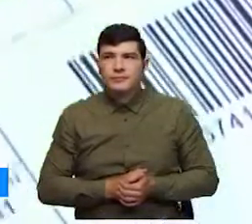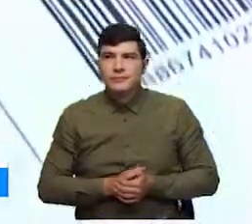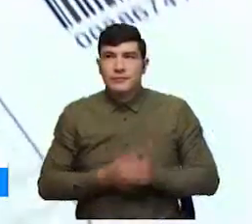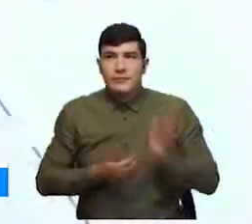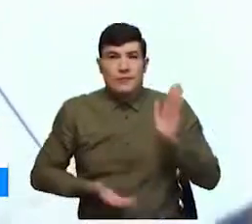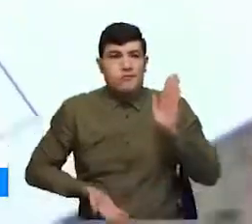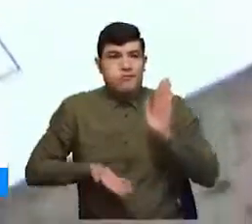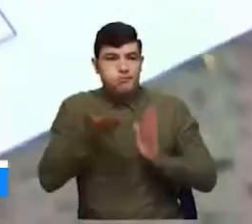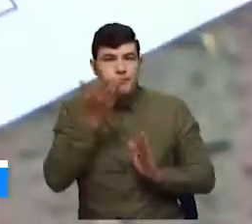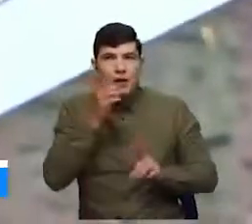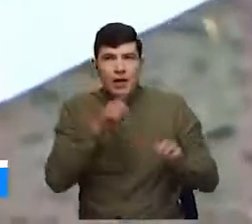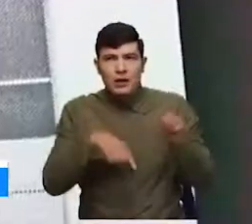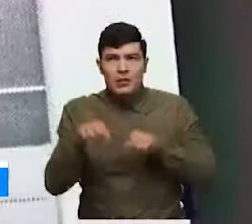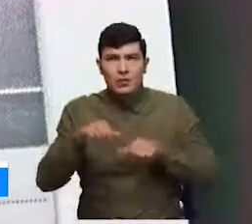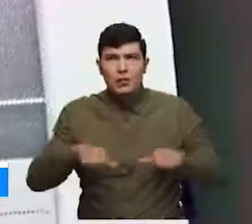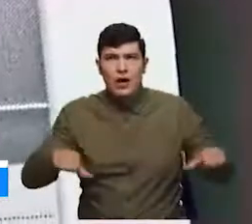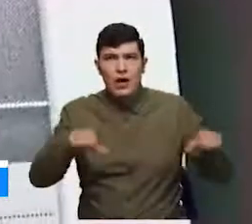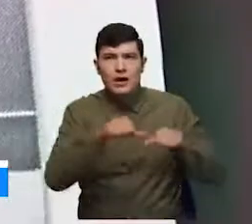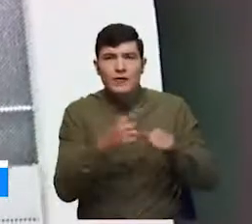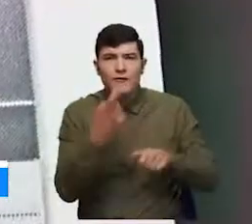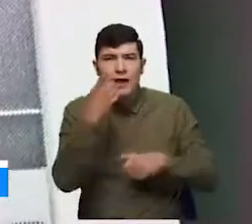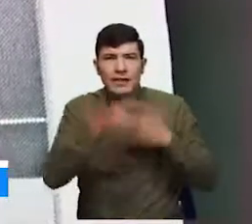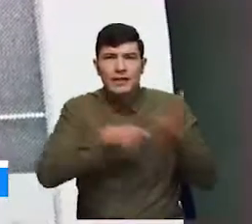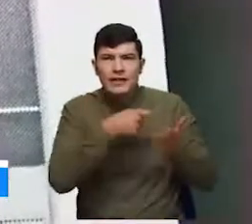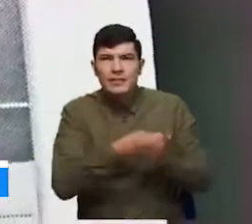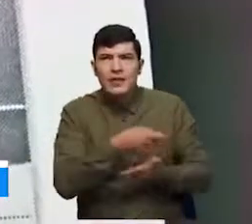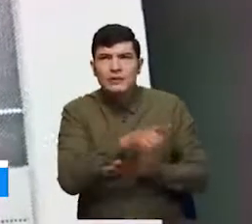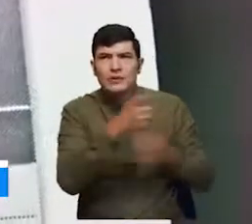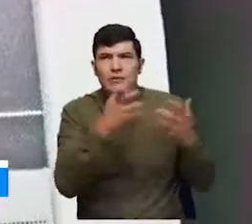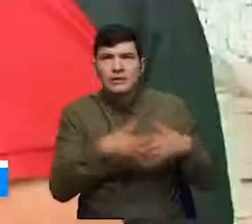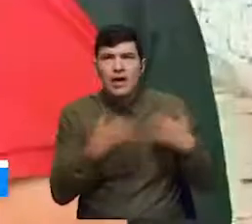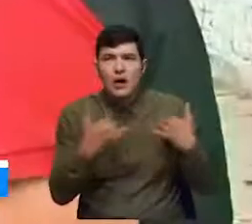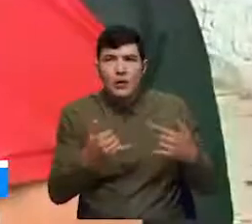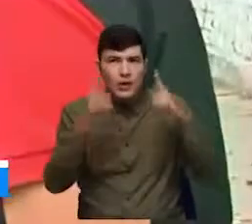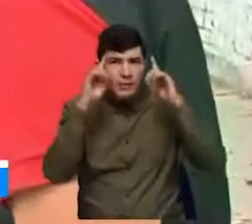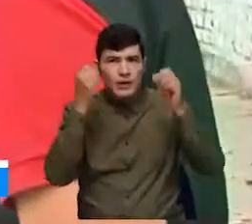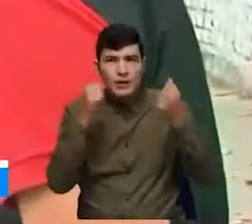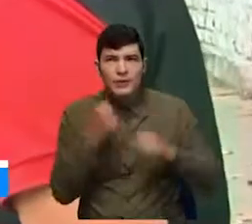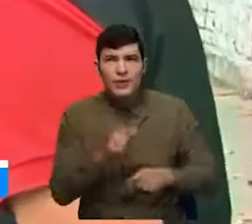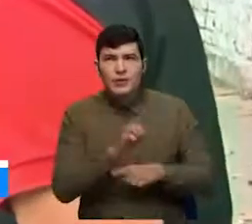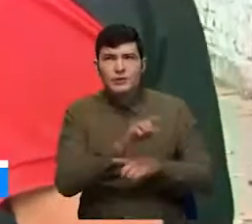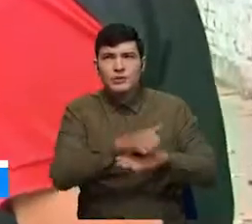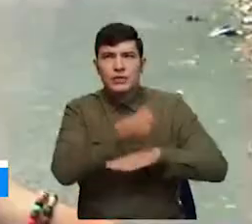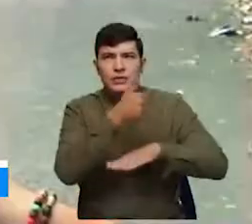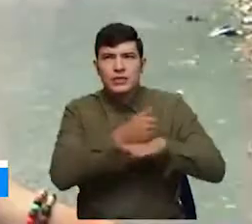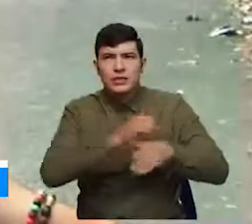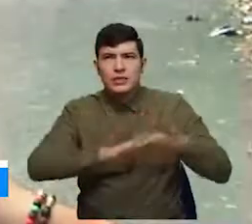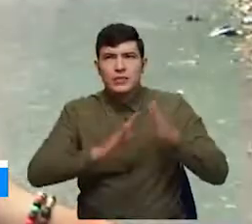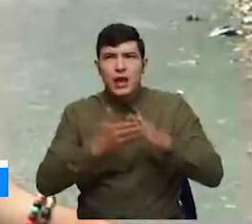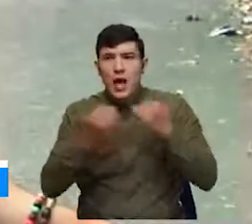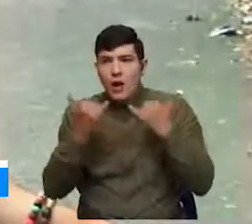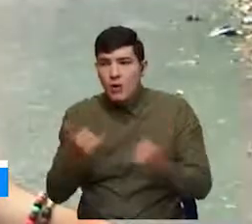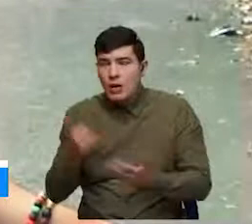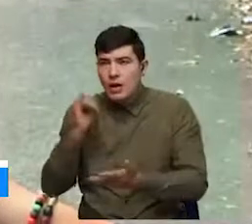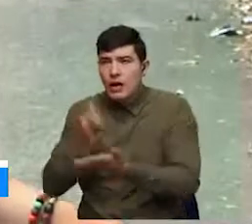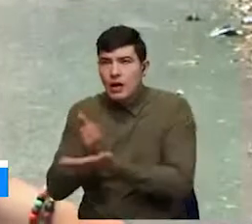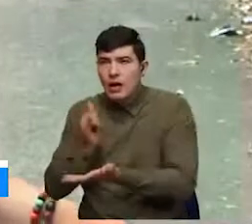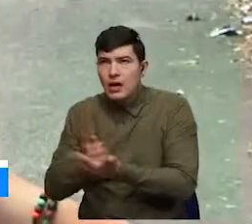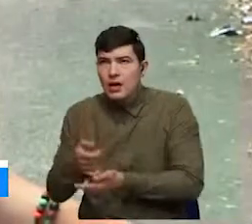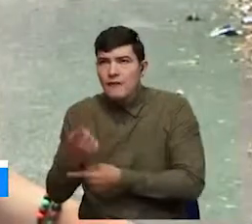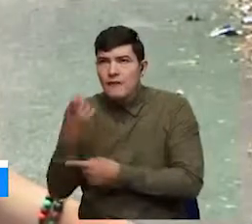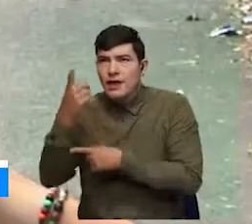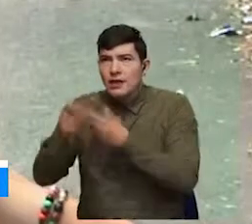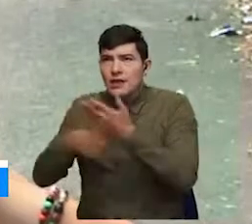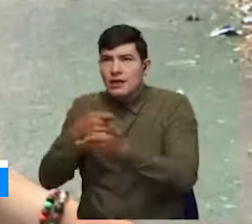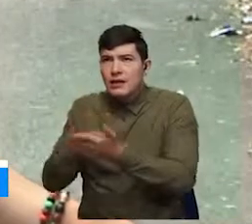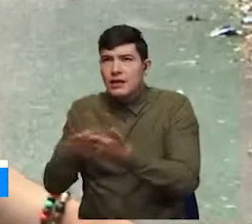sumas de dinero que algunos sectores le adeudan a la empresa aguas kapital tiene preocupado a dirigentes comunales hoy en día hay juntas de acción comunal que le deben a